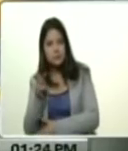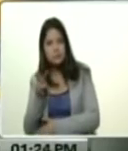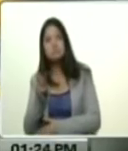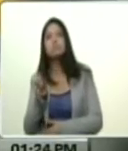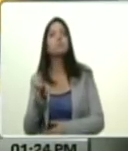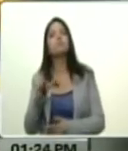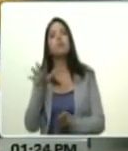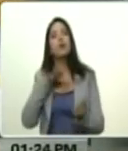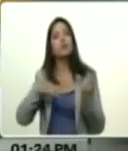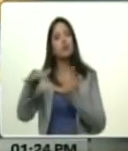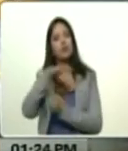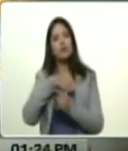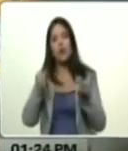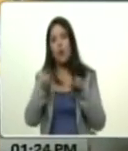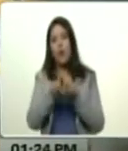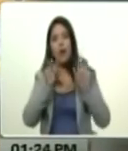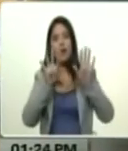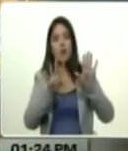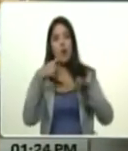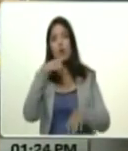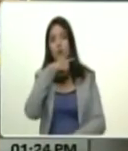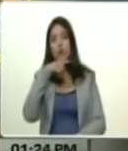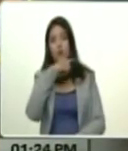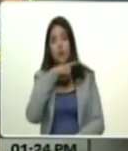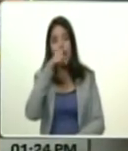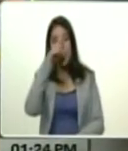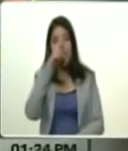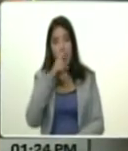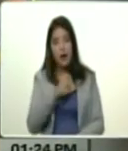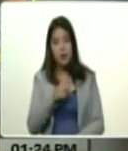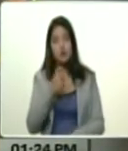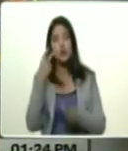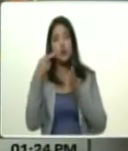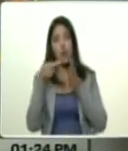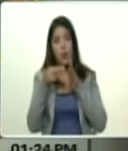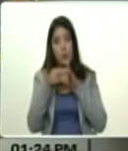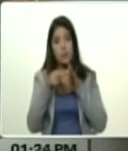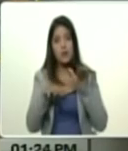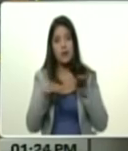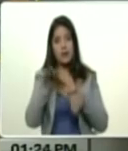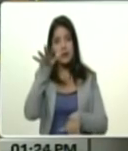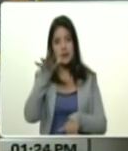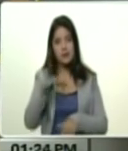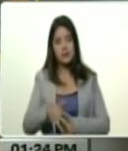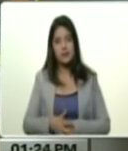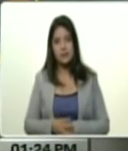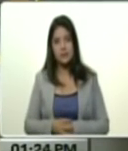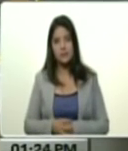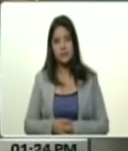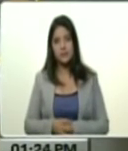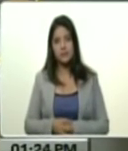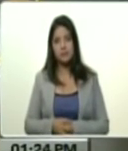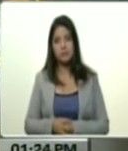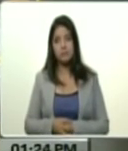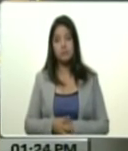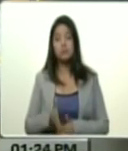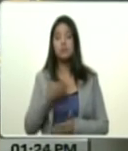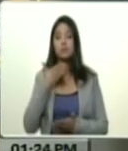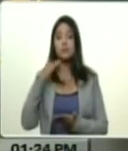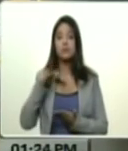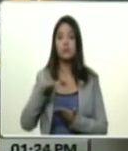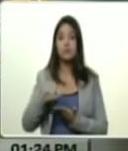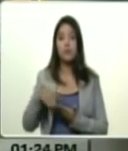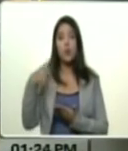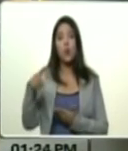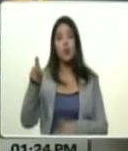hecho que se presentó el 9 de octubre del año 2015, vinculadas al fallecimiento de